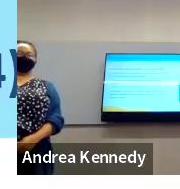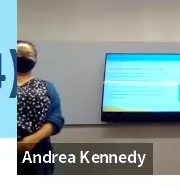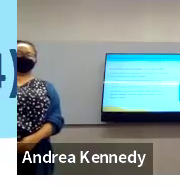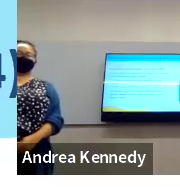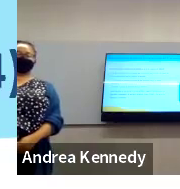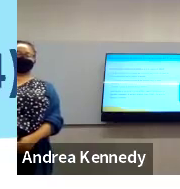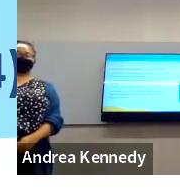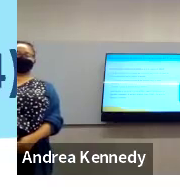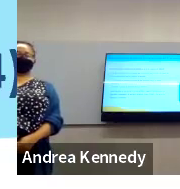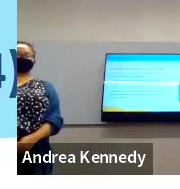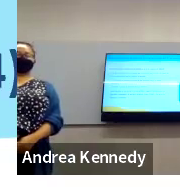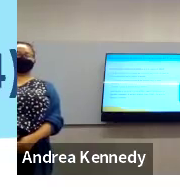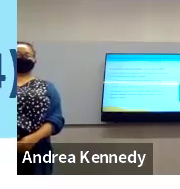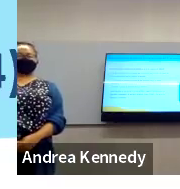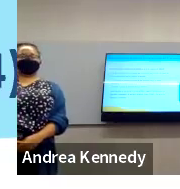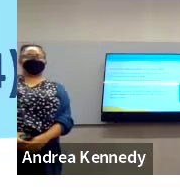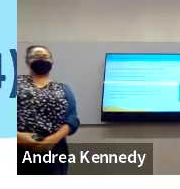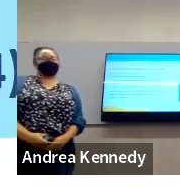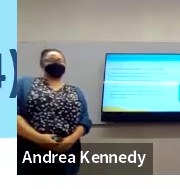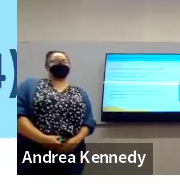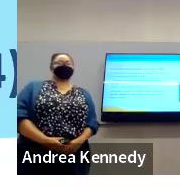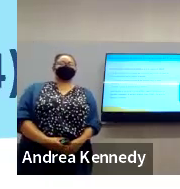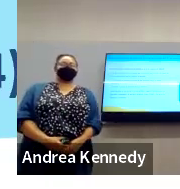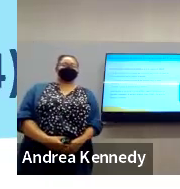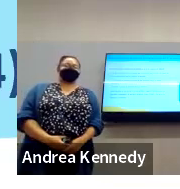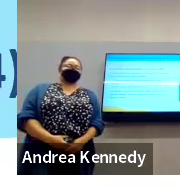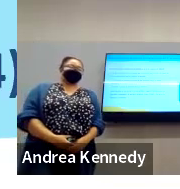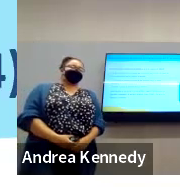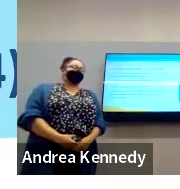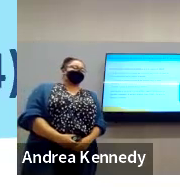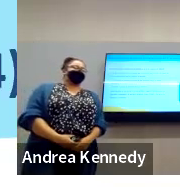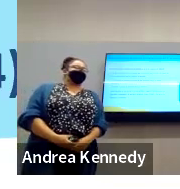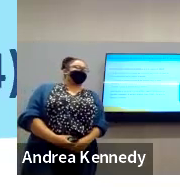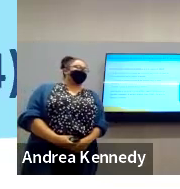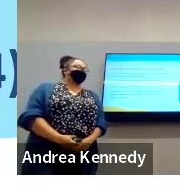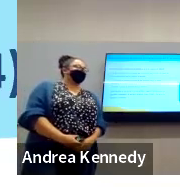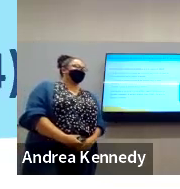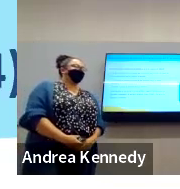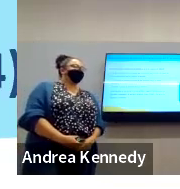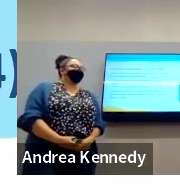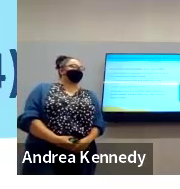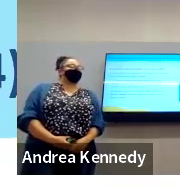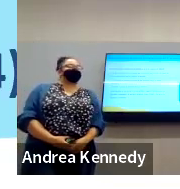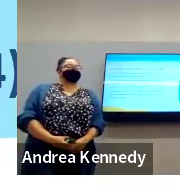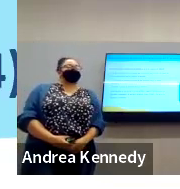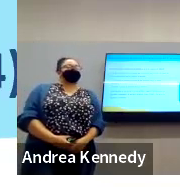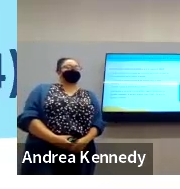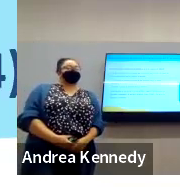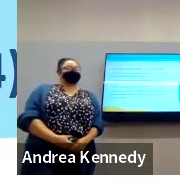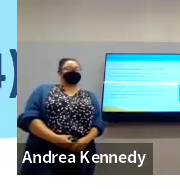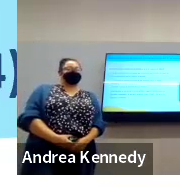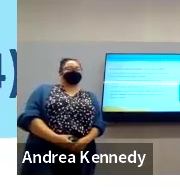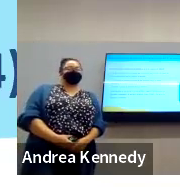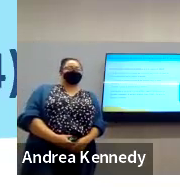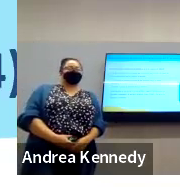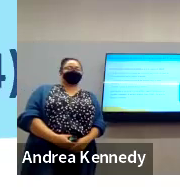por su propietario. Las tarifas de servicios públicos de las viviendas vacías o recién arrendadas no